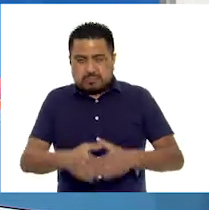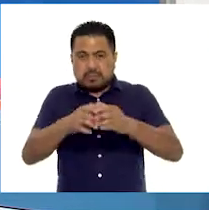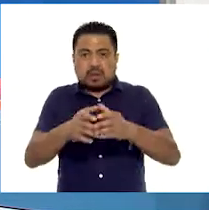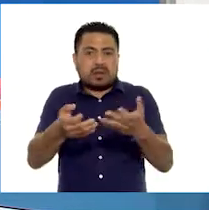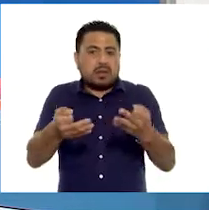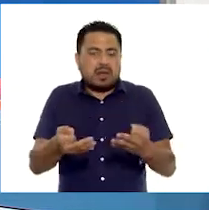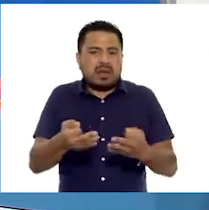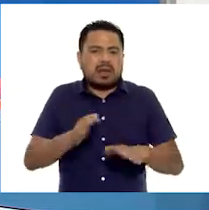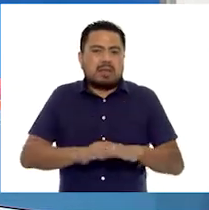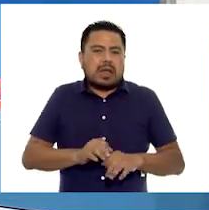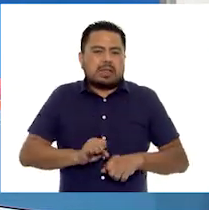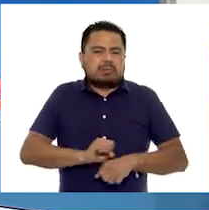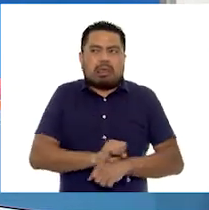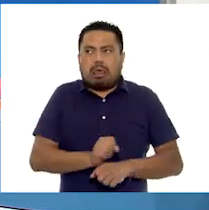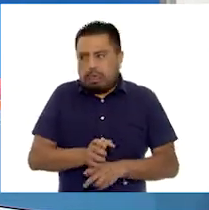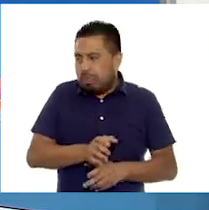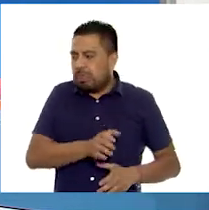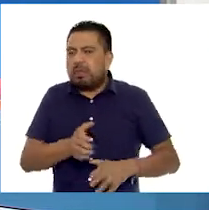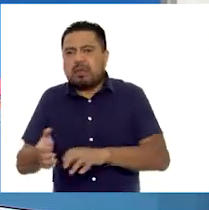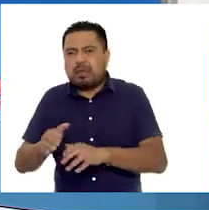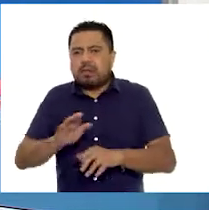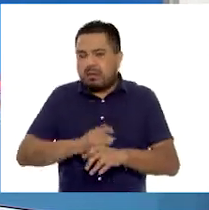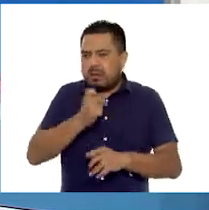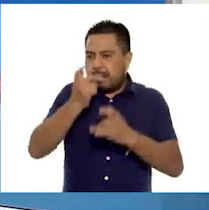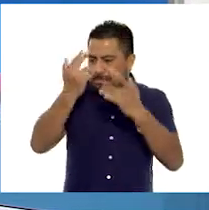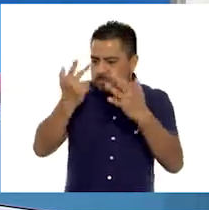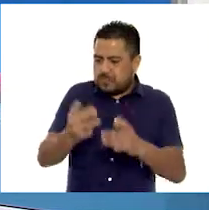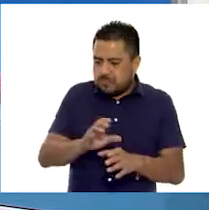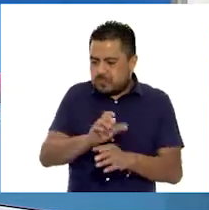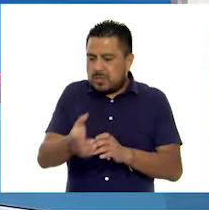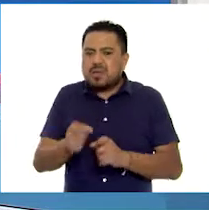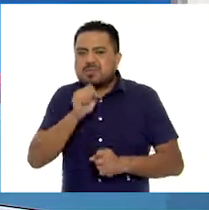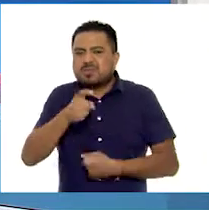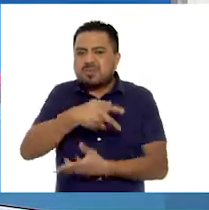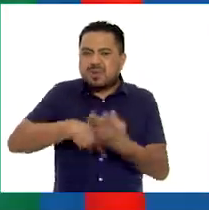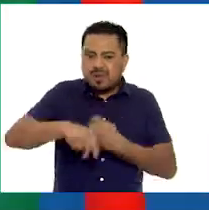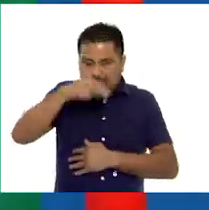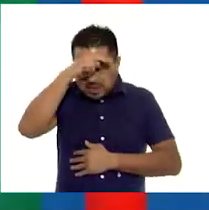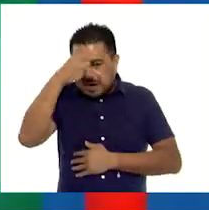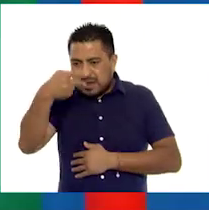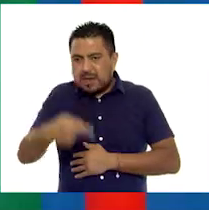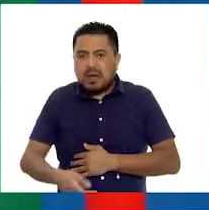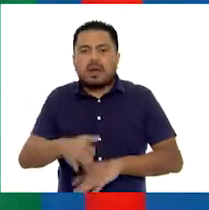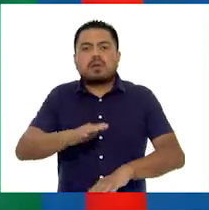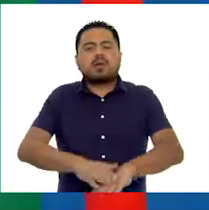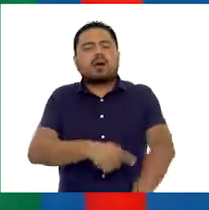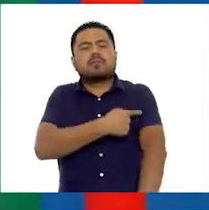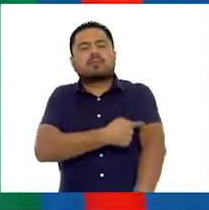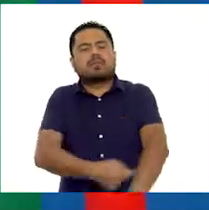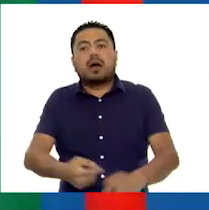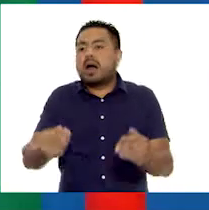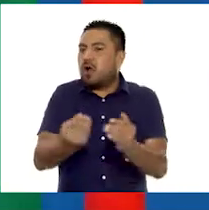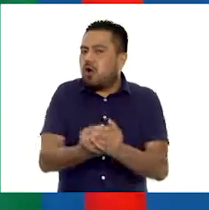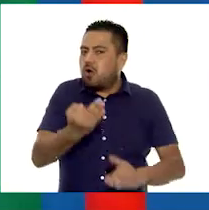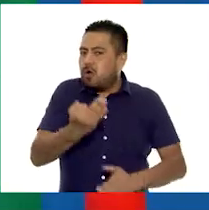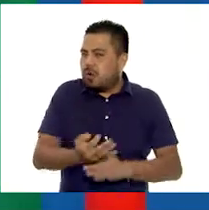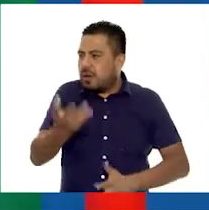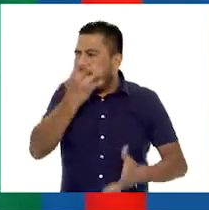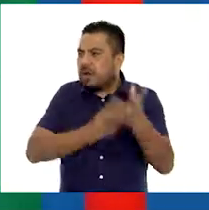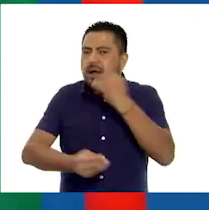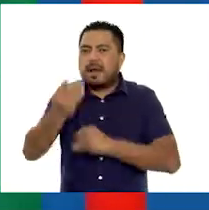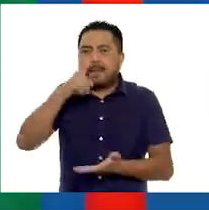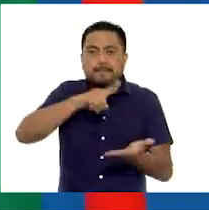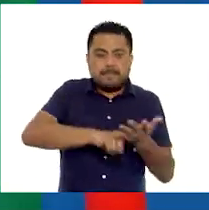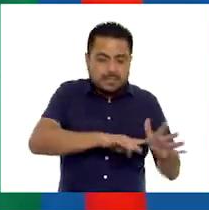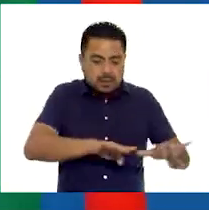realidad era muy frágil porque y por eso se cayó tan rápido igual que la economía mexicana a lo largo de esta clase aprendimos que de